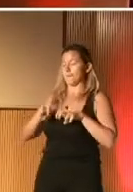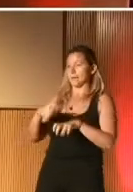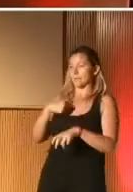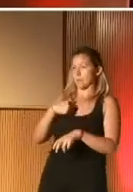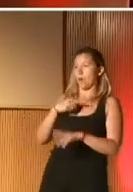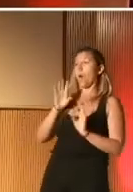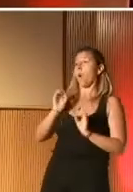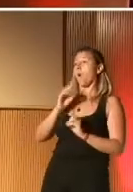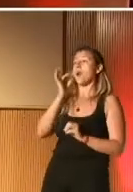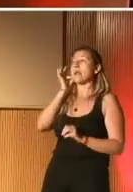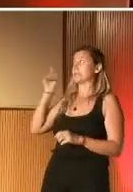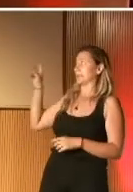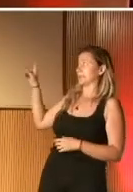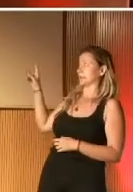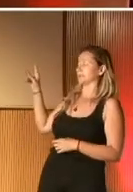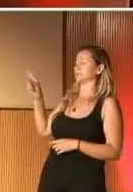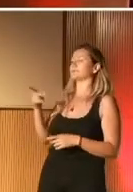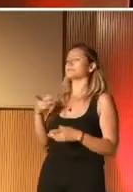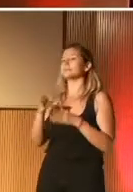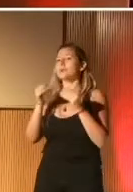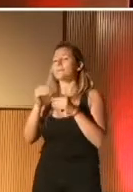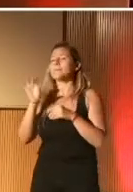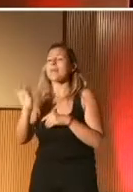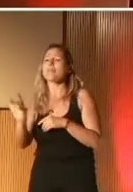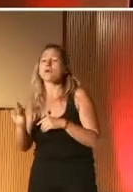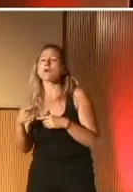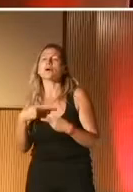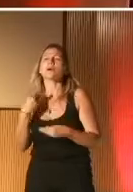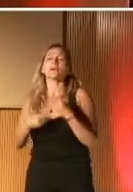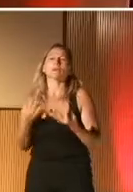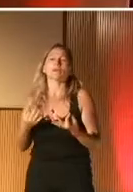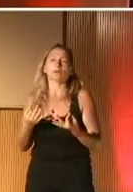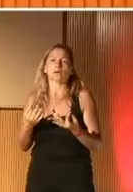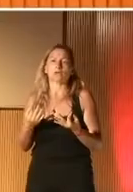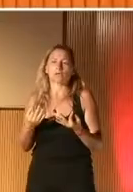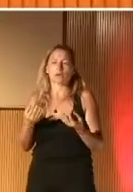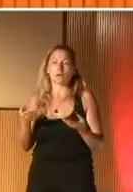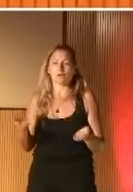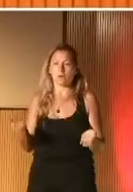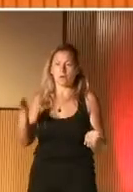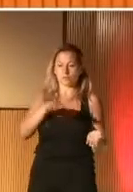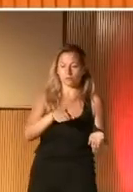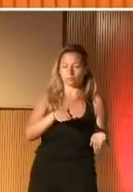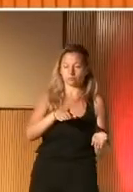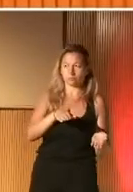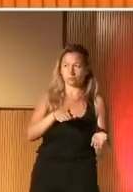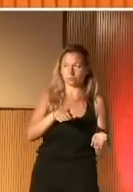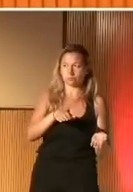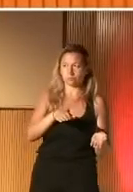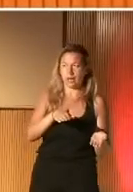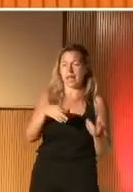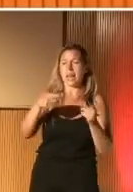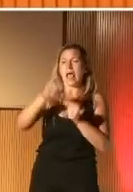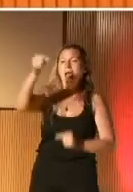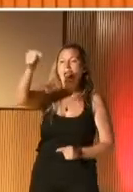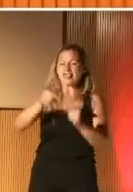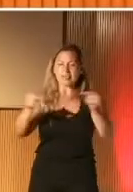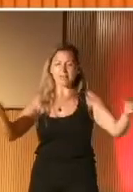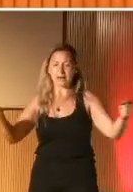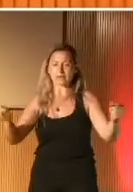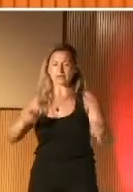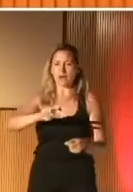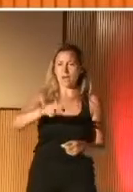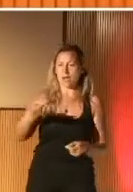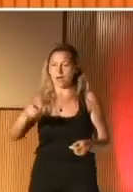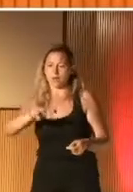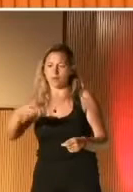pan de oro, lo que hizo fue doblar el papel alternando las dimensiones en las que los doblaba. Primero hacia un